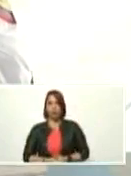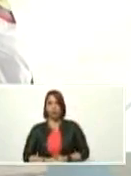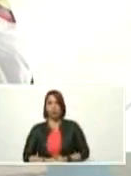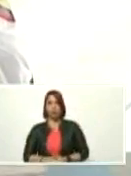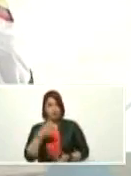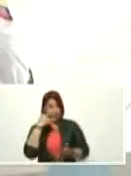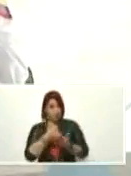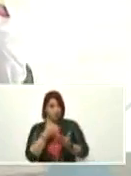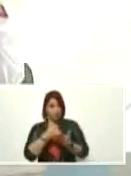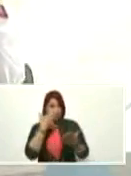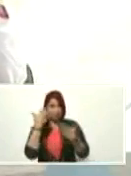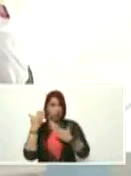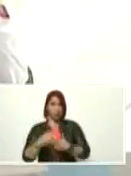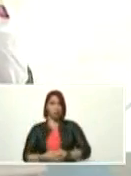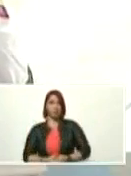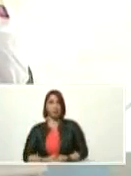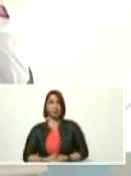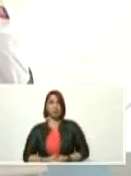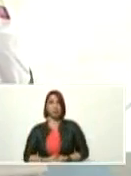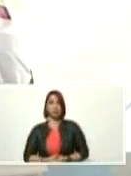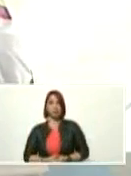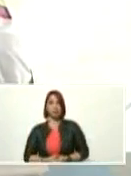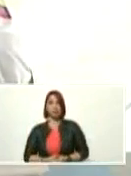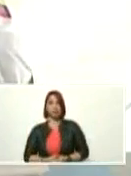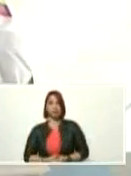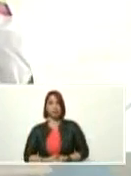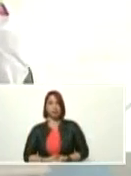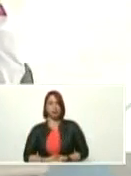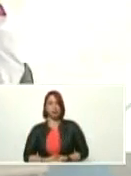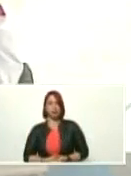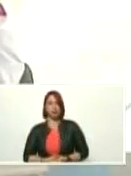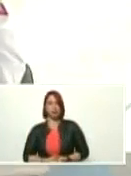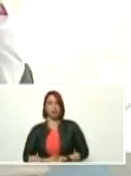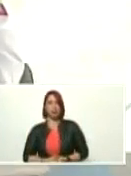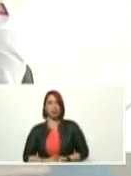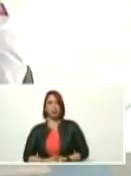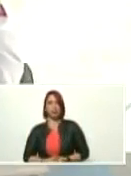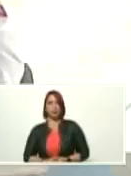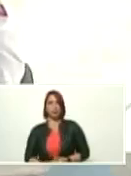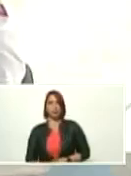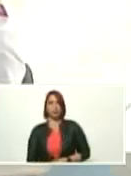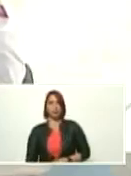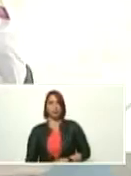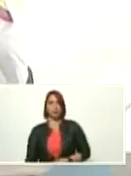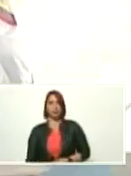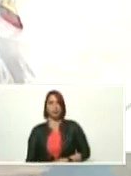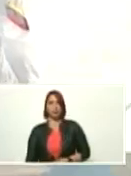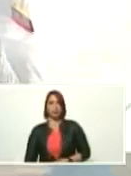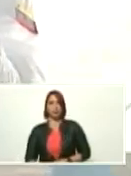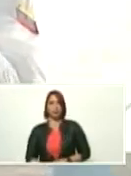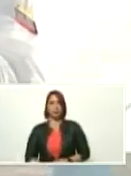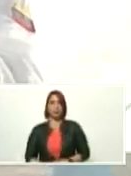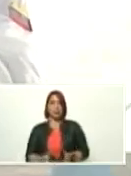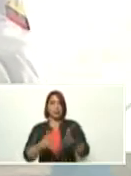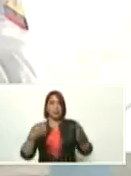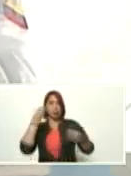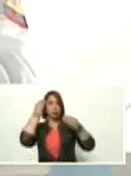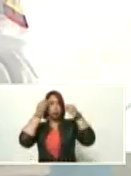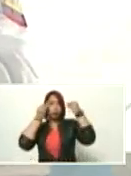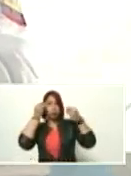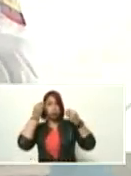Fíjense este... Esta dedicatoria de Farruko, ¿vale? Farruko lo queremos mucho. Gran arquitecto,